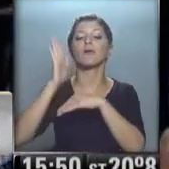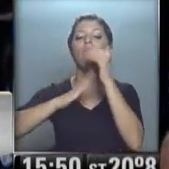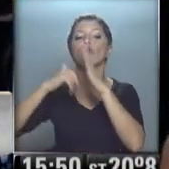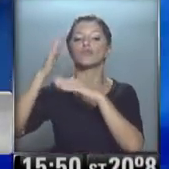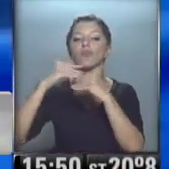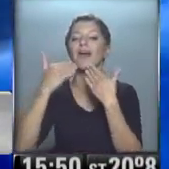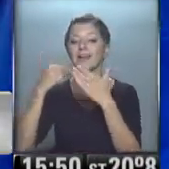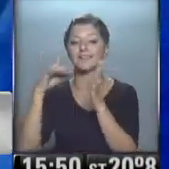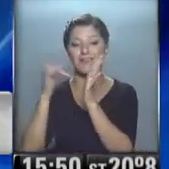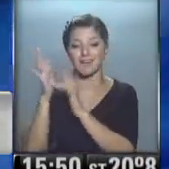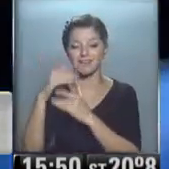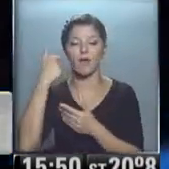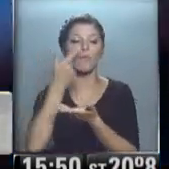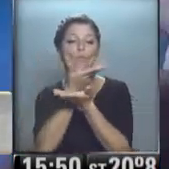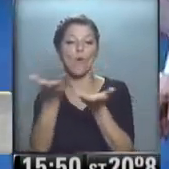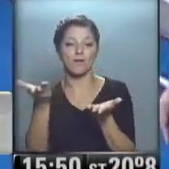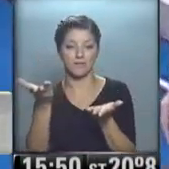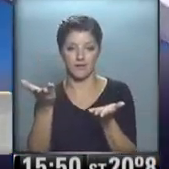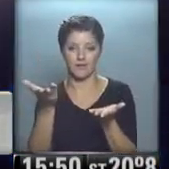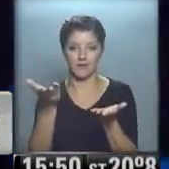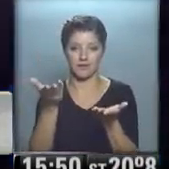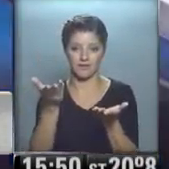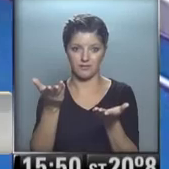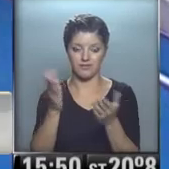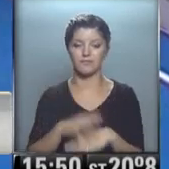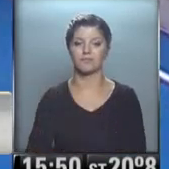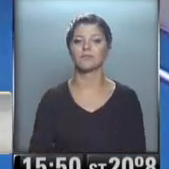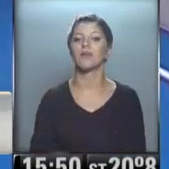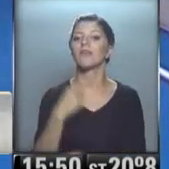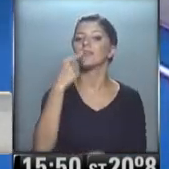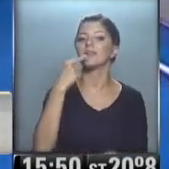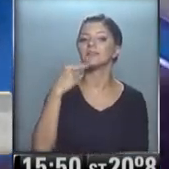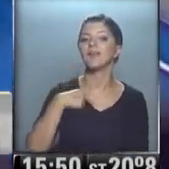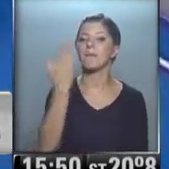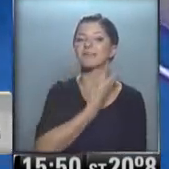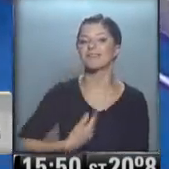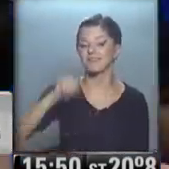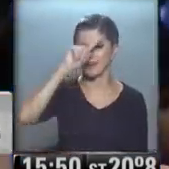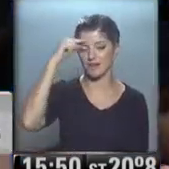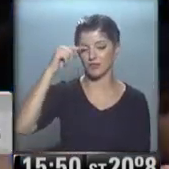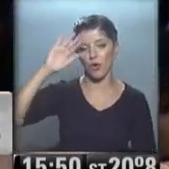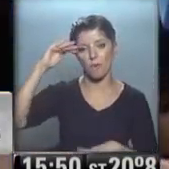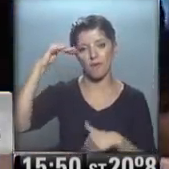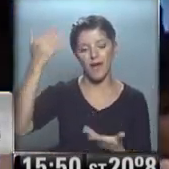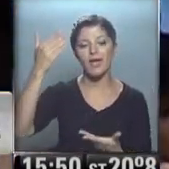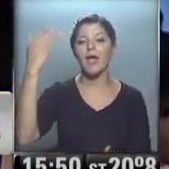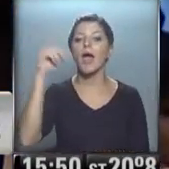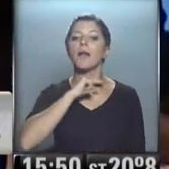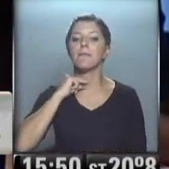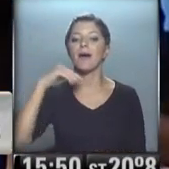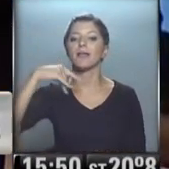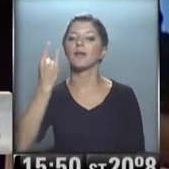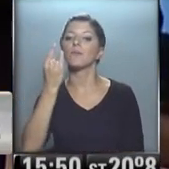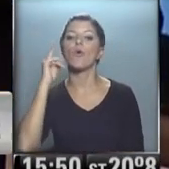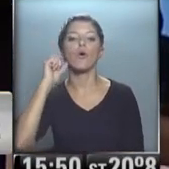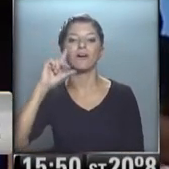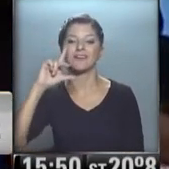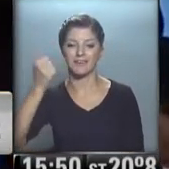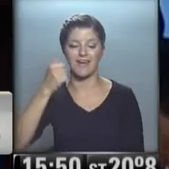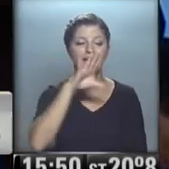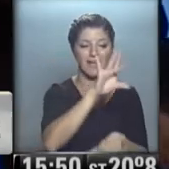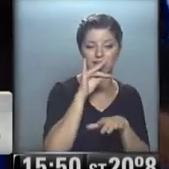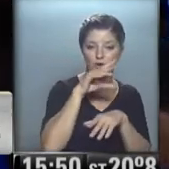placa recordatoria que reza: Presidencia de la Nación en homenaje al padre Carlos Mujica, que al elegir a los pobres ofreció